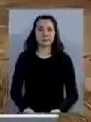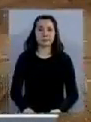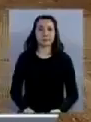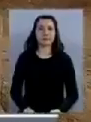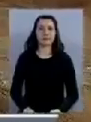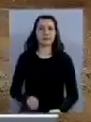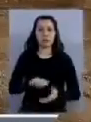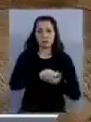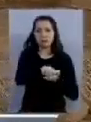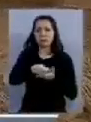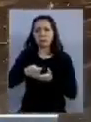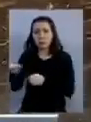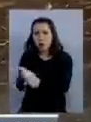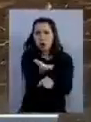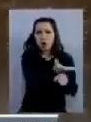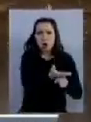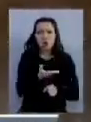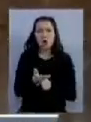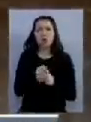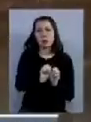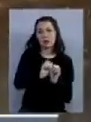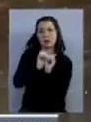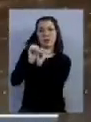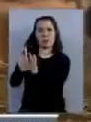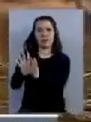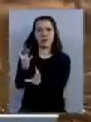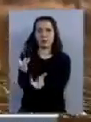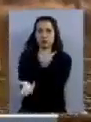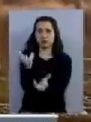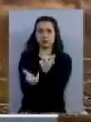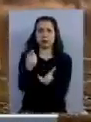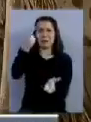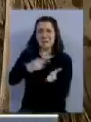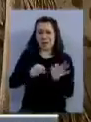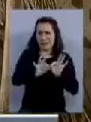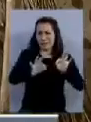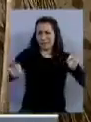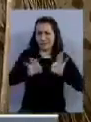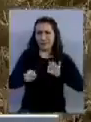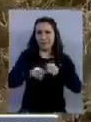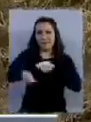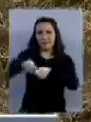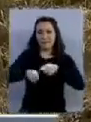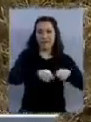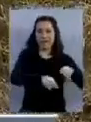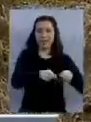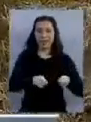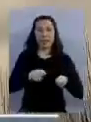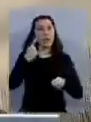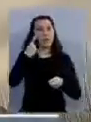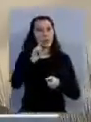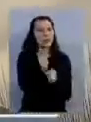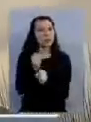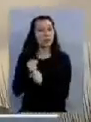Se siembra, cosecha, se corta, traslada, se cuece. Miles de varillas que son comercializadas, pero la